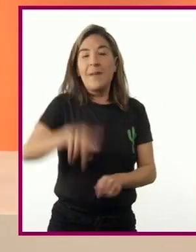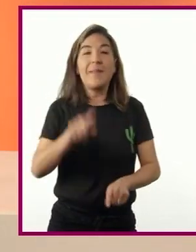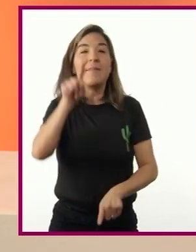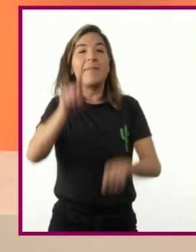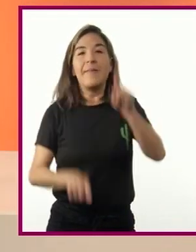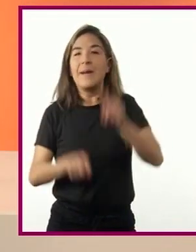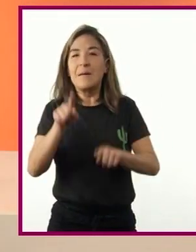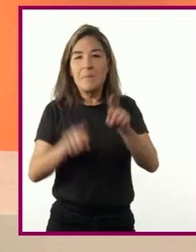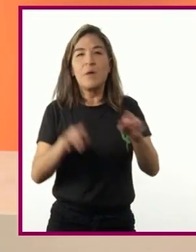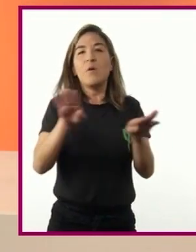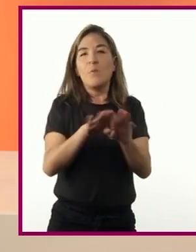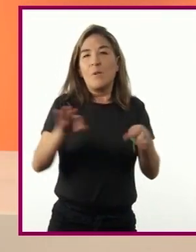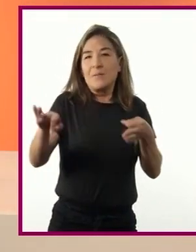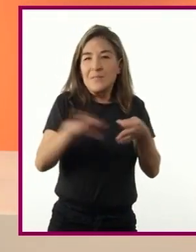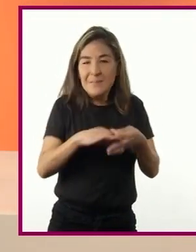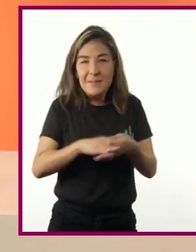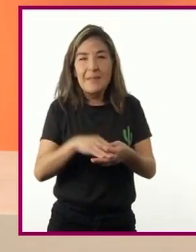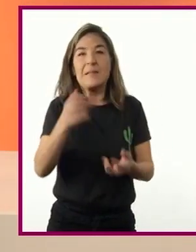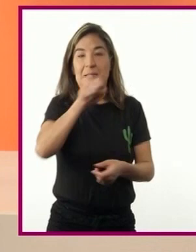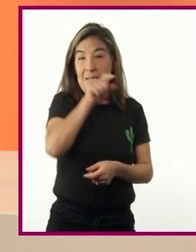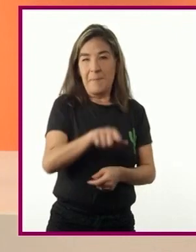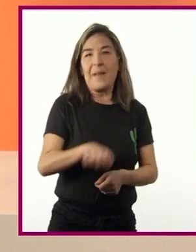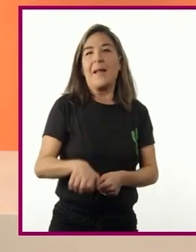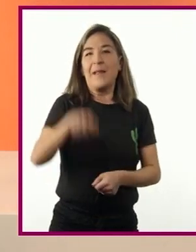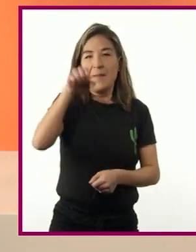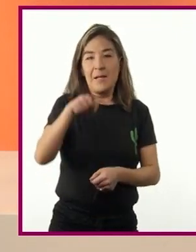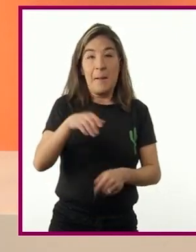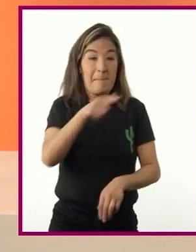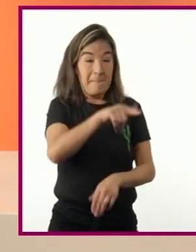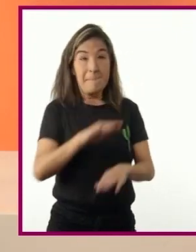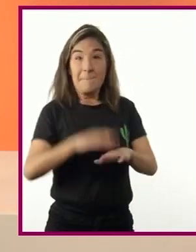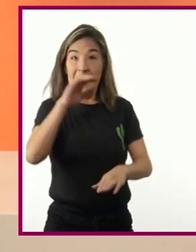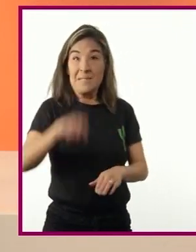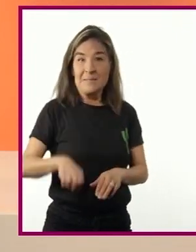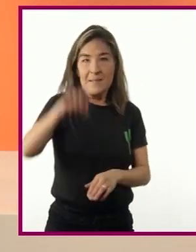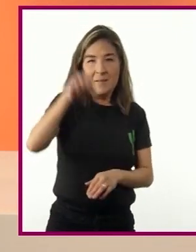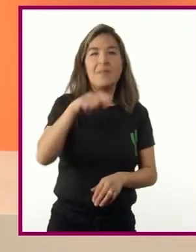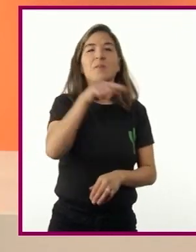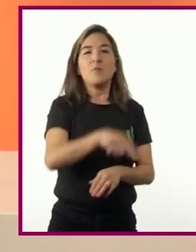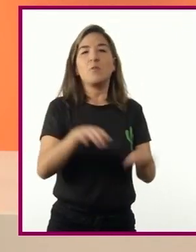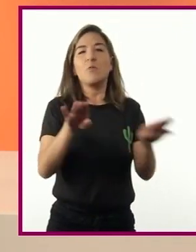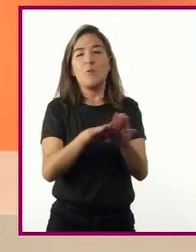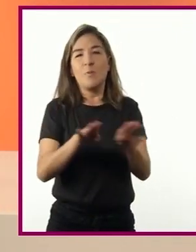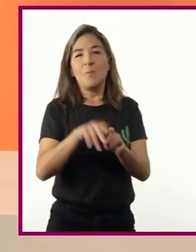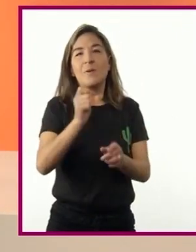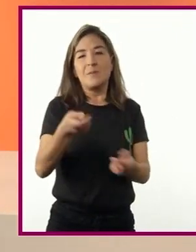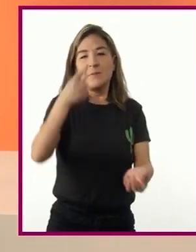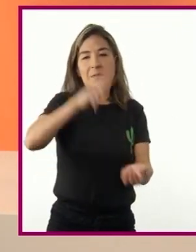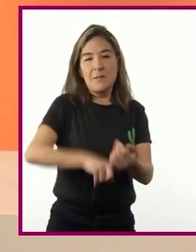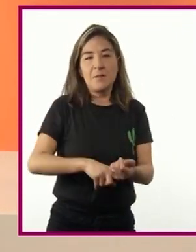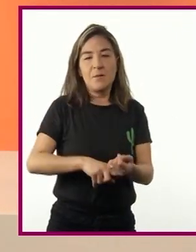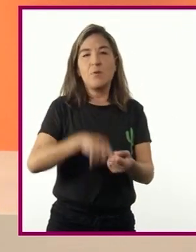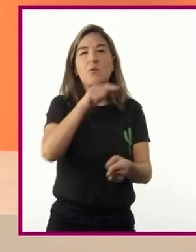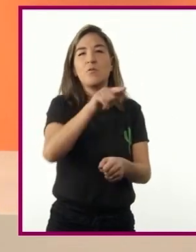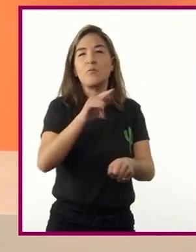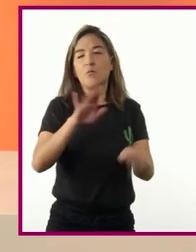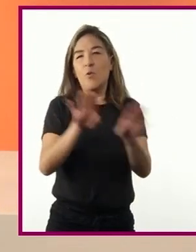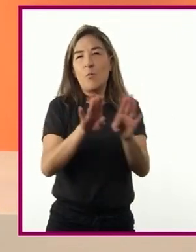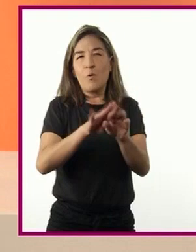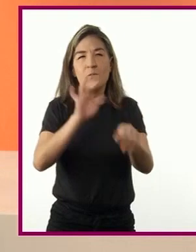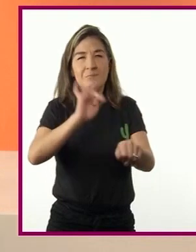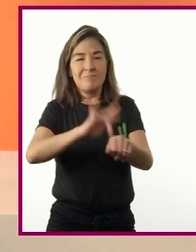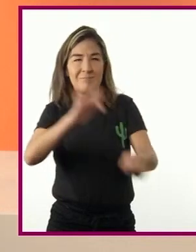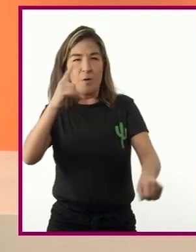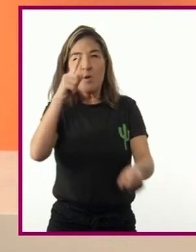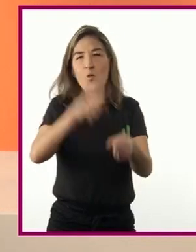dependen de la cercanía y la edad. A mayor edad, tiene un corrimiento hacia una tonalidad roja. Por